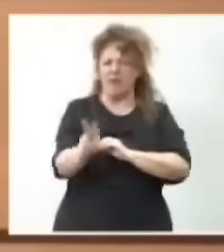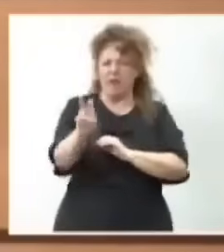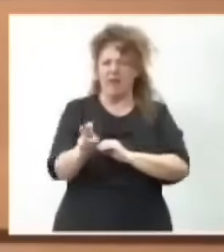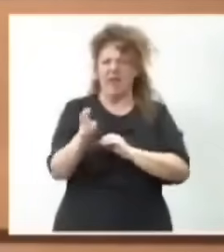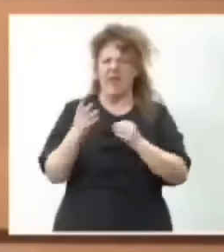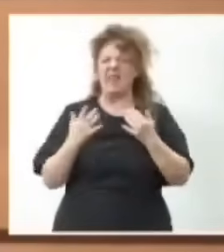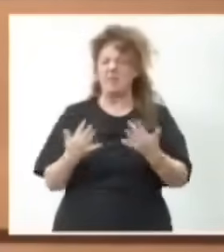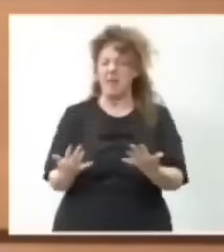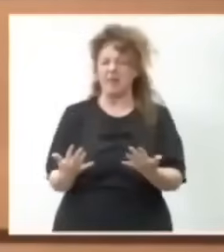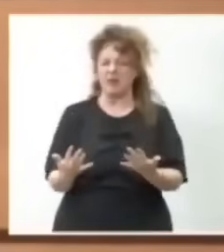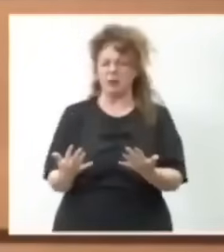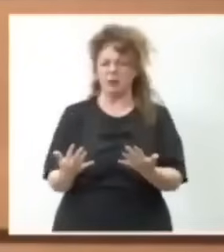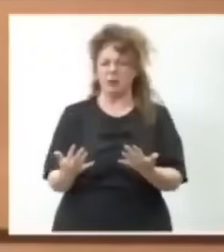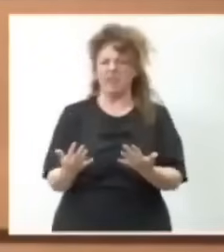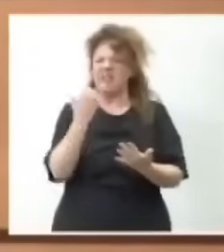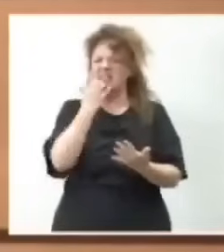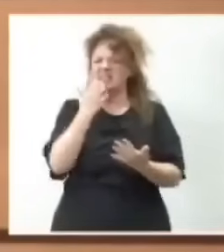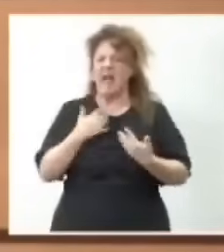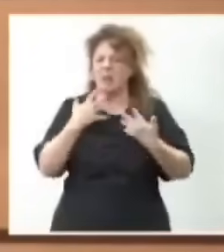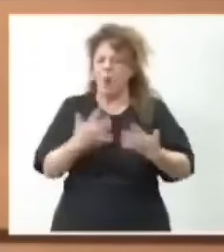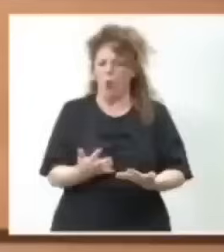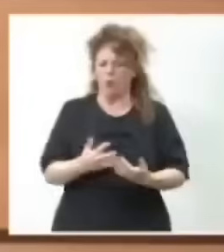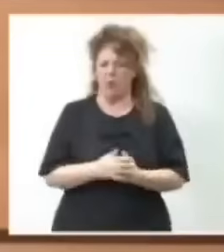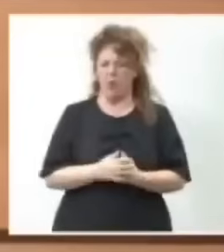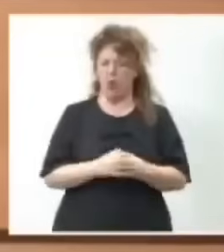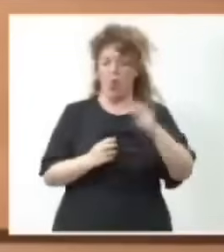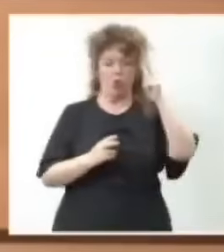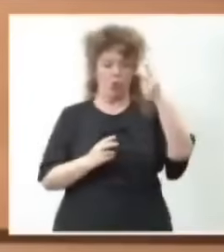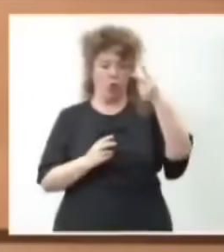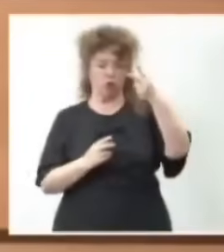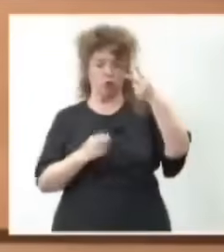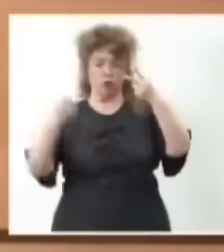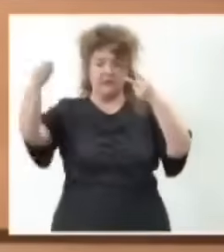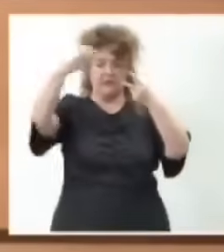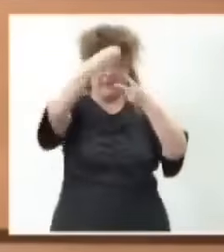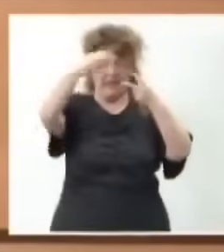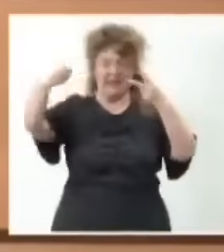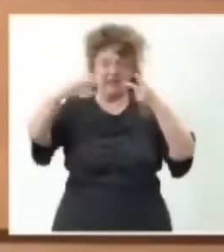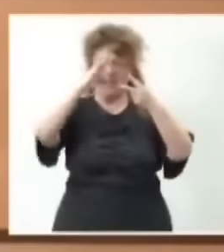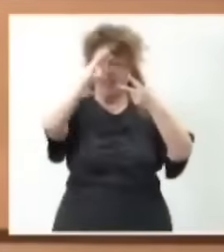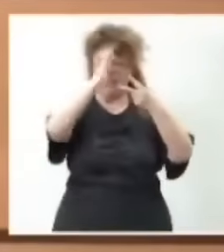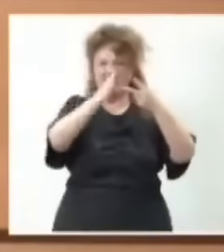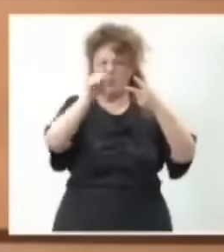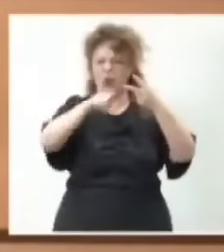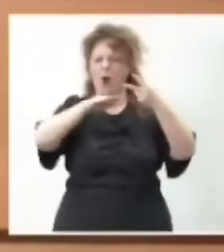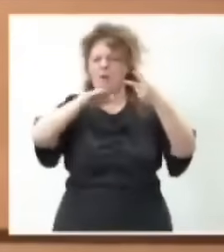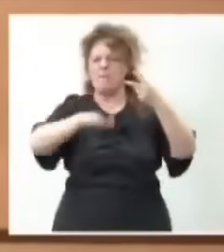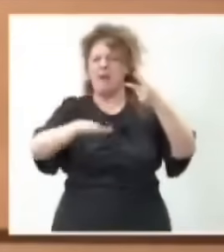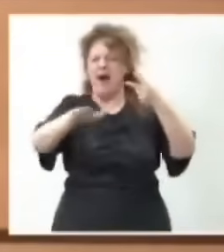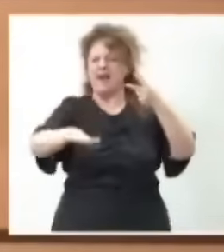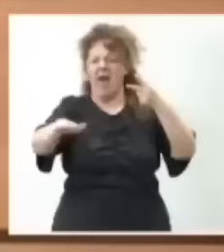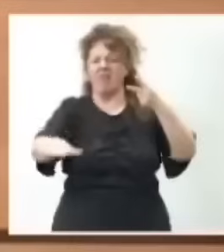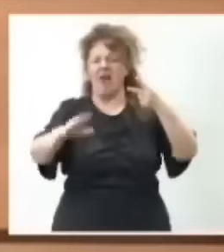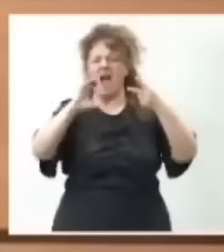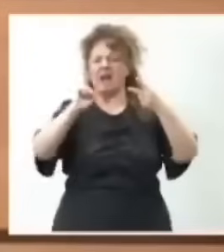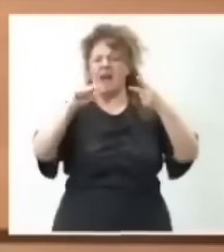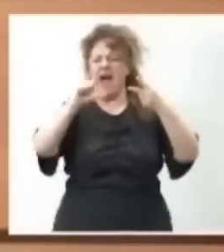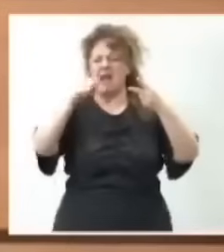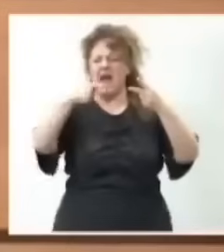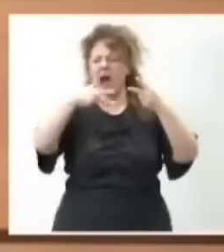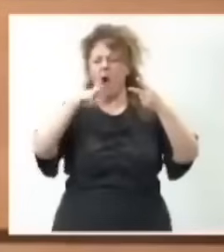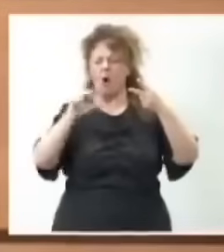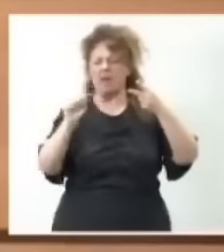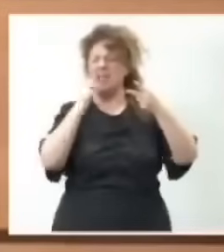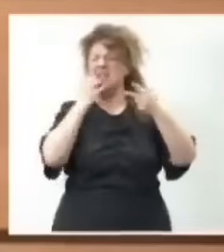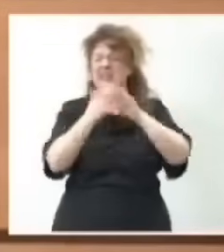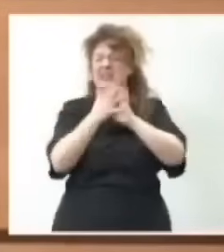inmediato y, si hay voluntad, claro, solo son dos trenes, uno directo y otro con parada en Calahorra. Sin ser alta velocidad,